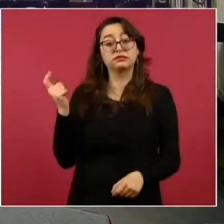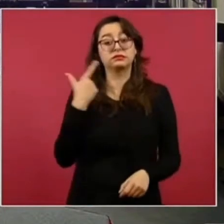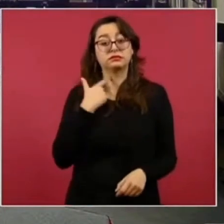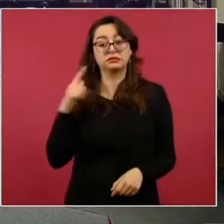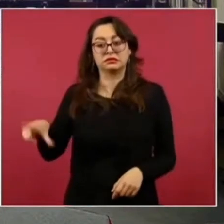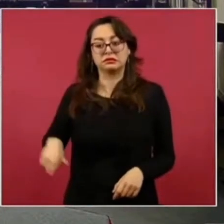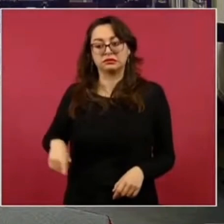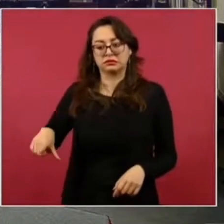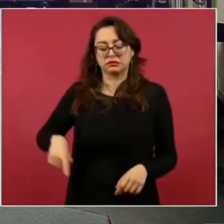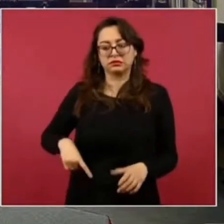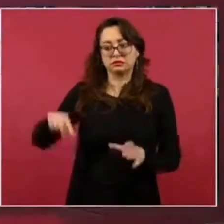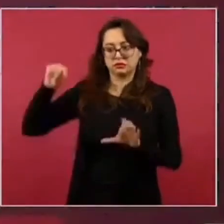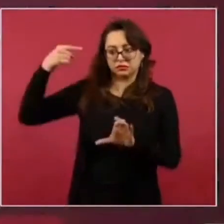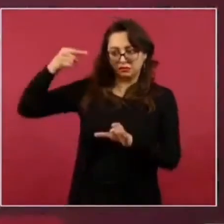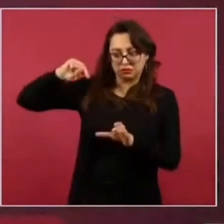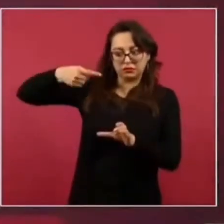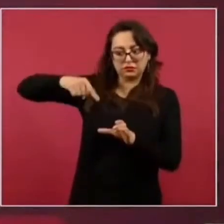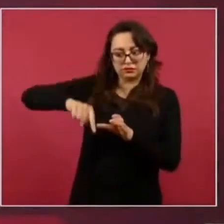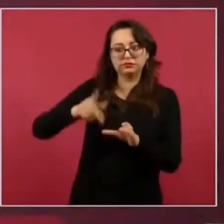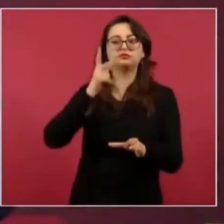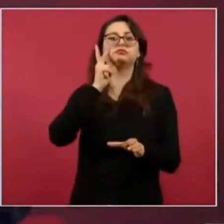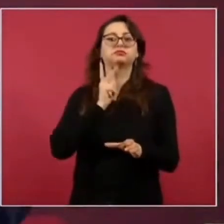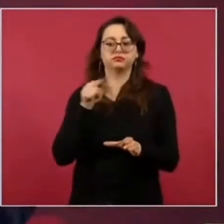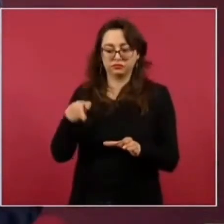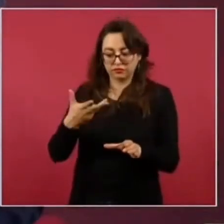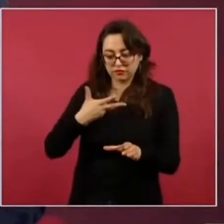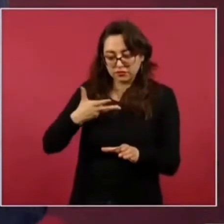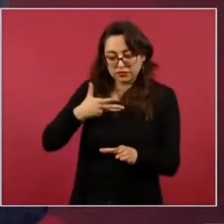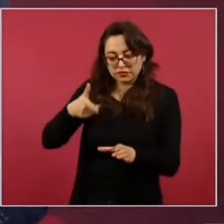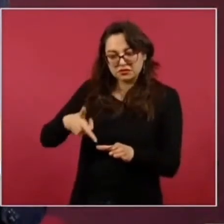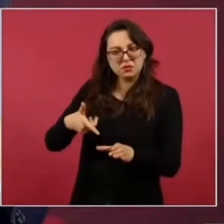importa. Sí. Invertían en el norte.